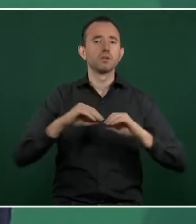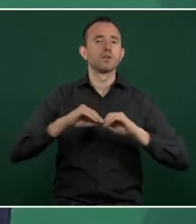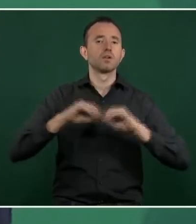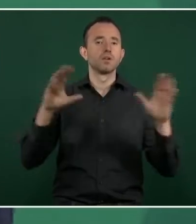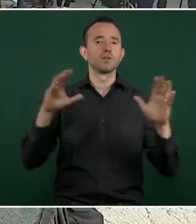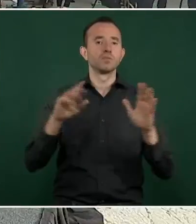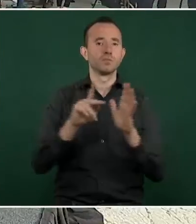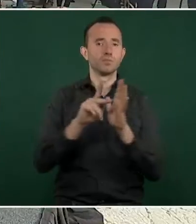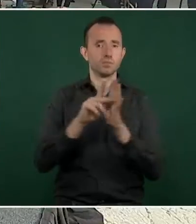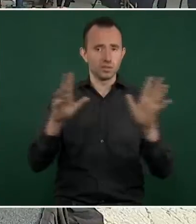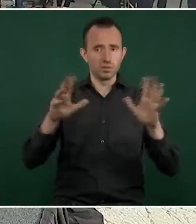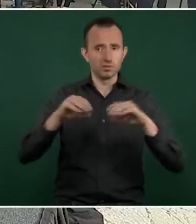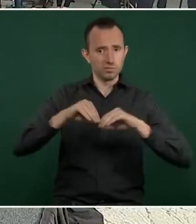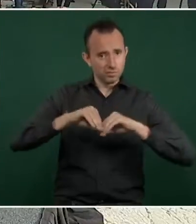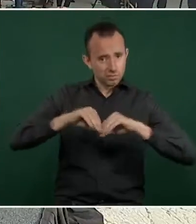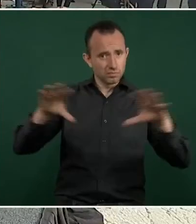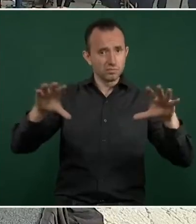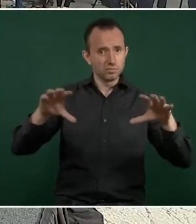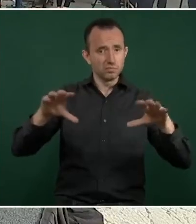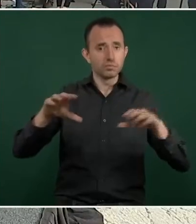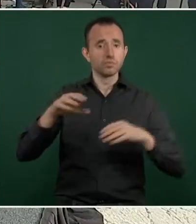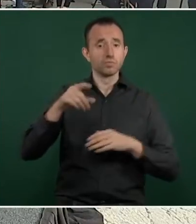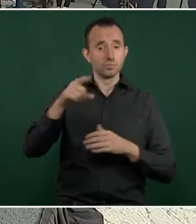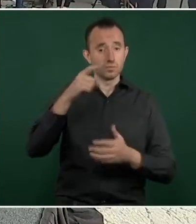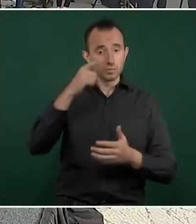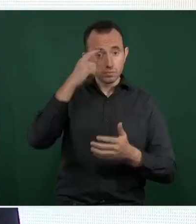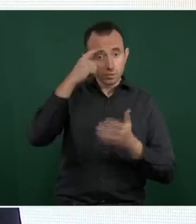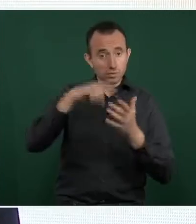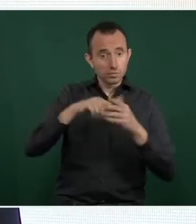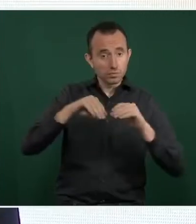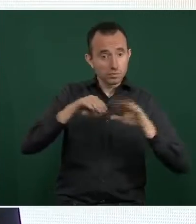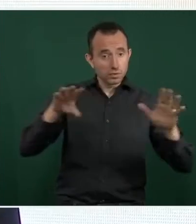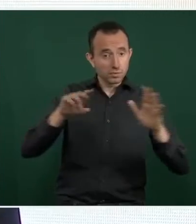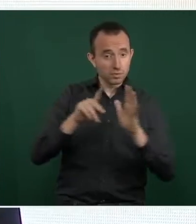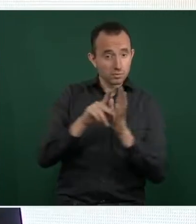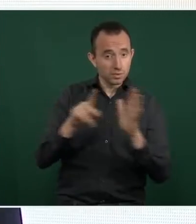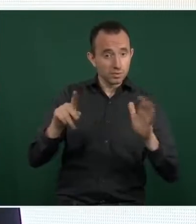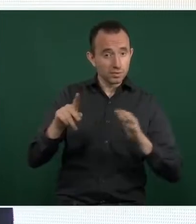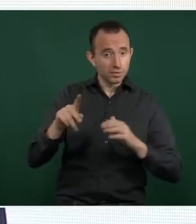¿Ustedes qué piensan? ¿Va a aparecer en el Reforma? Sí.